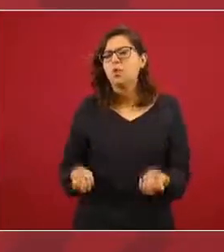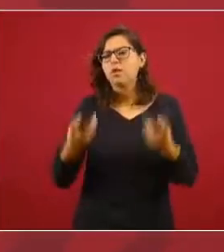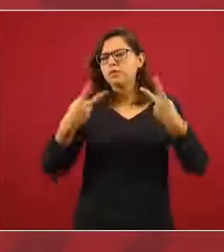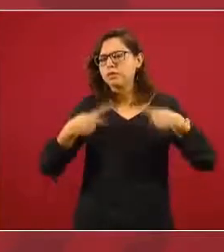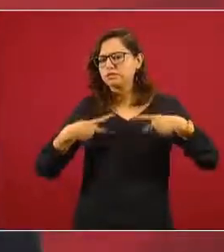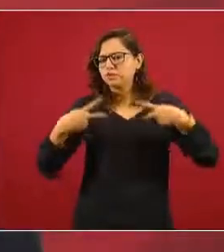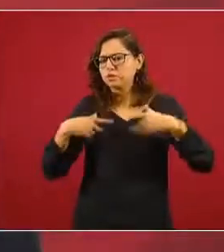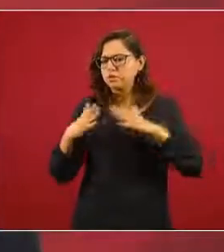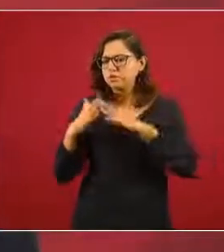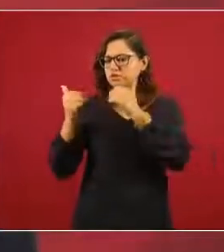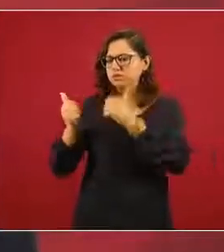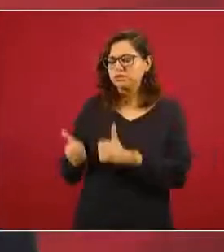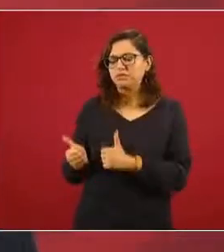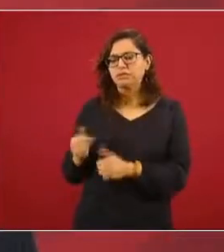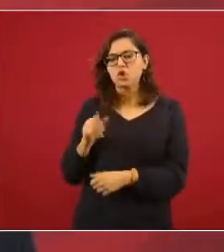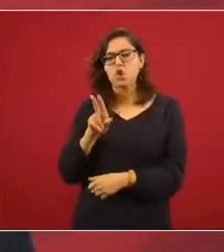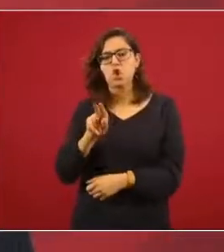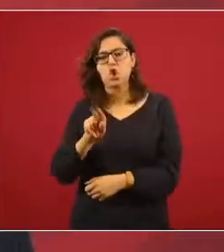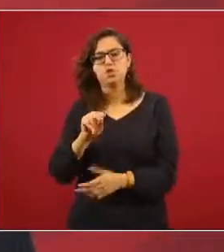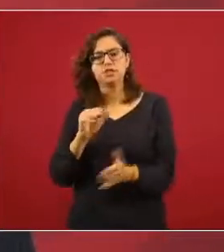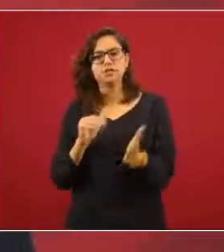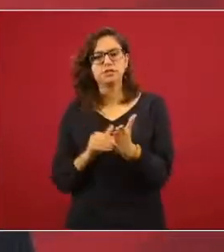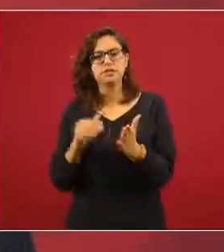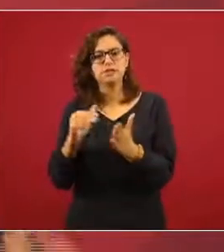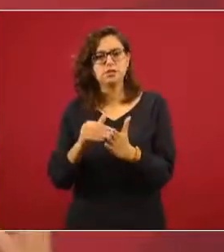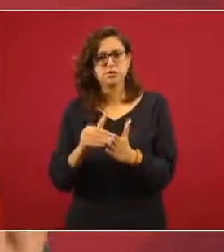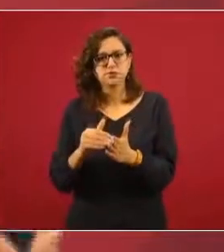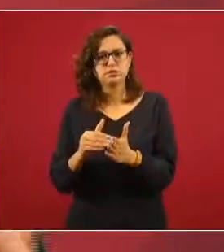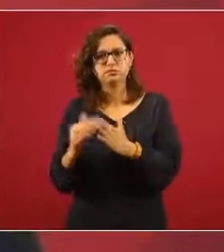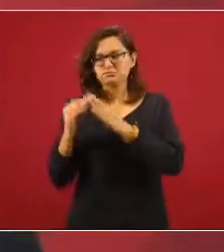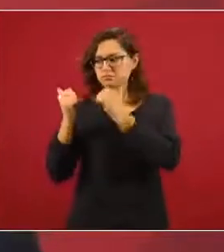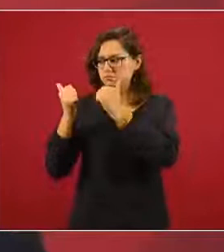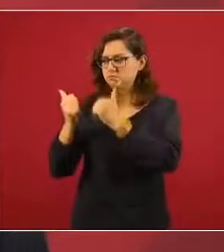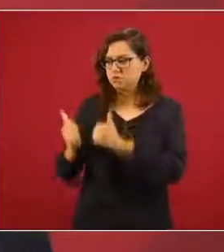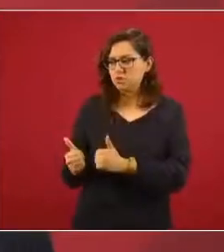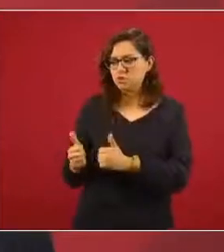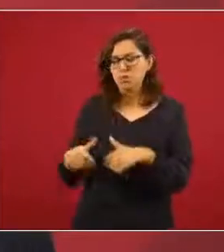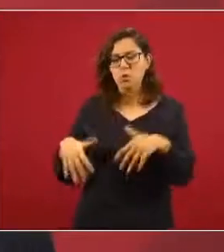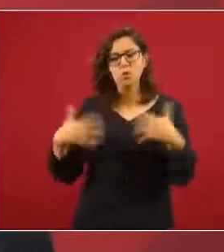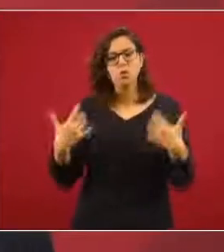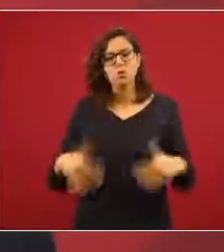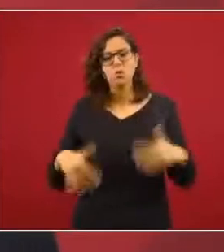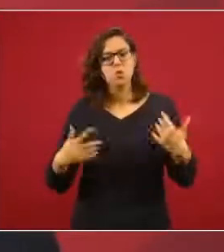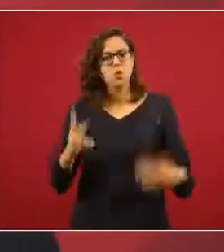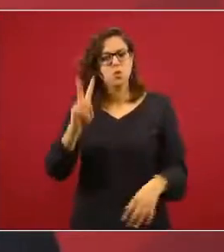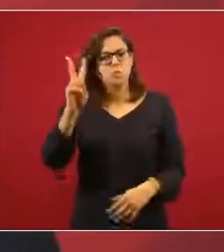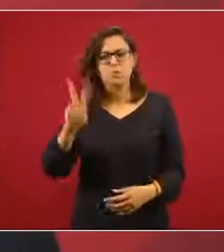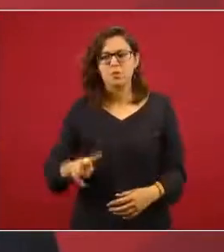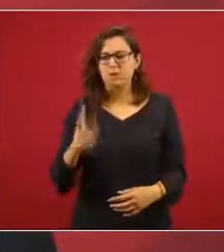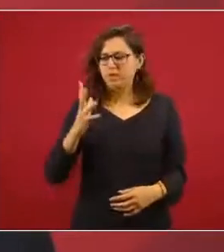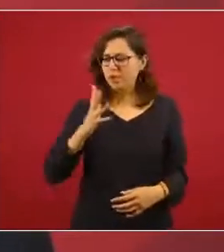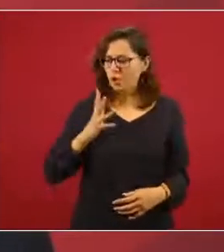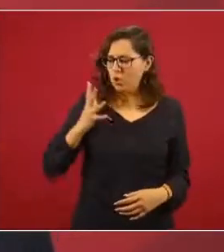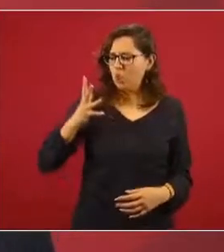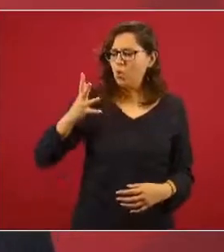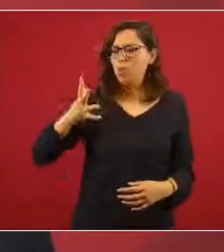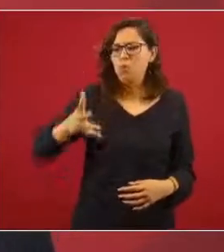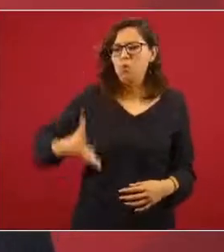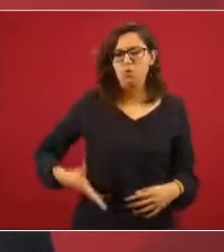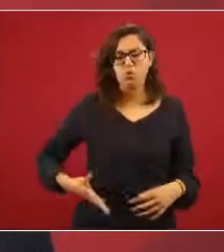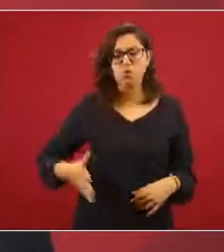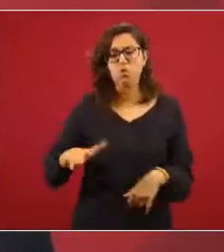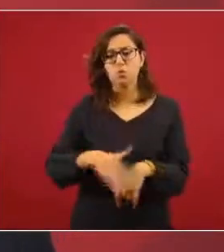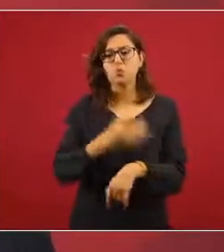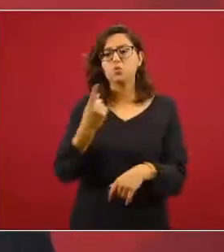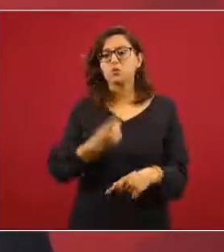público y ha sido motivo de orgullo por el pueblo de México que logramos una reducción de la